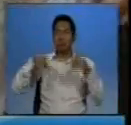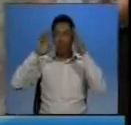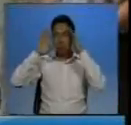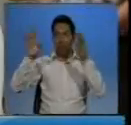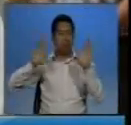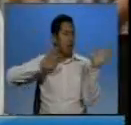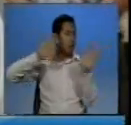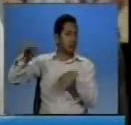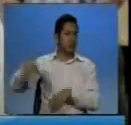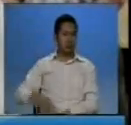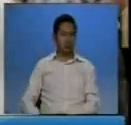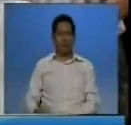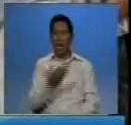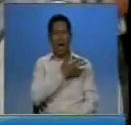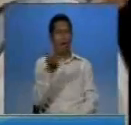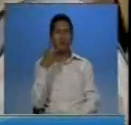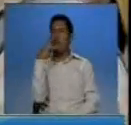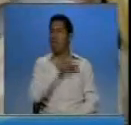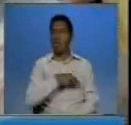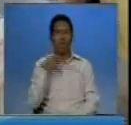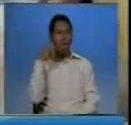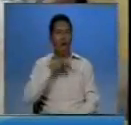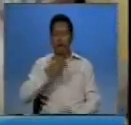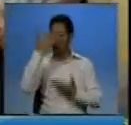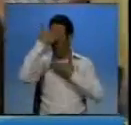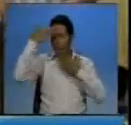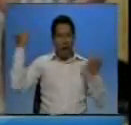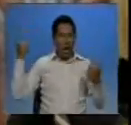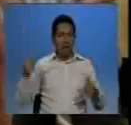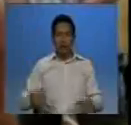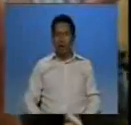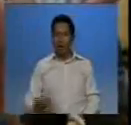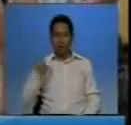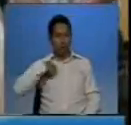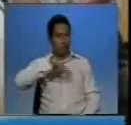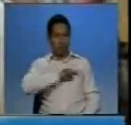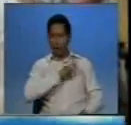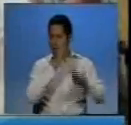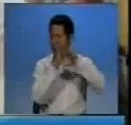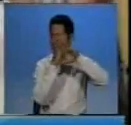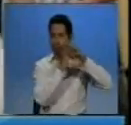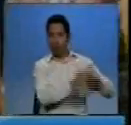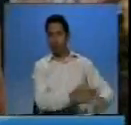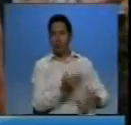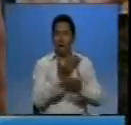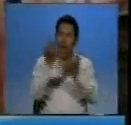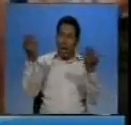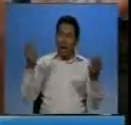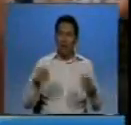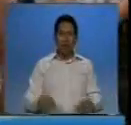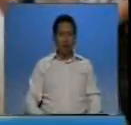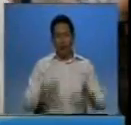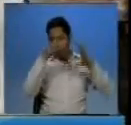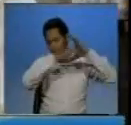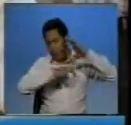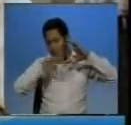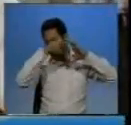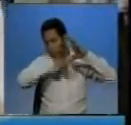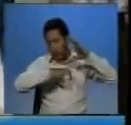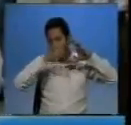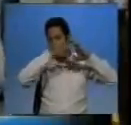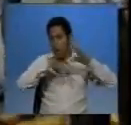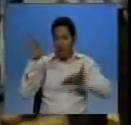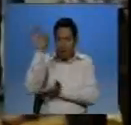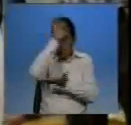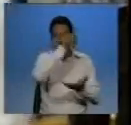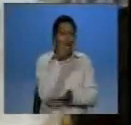Estos mentirosos farsantes que nosotros rechazamos de plano, que se tomen el nombre de los mineros, el nombre.